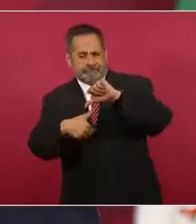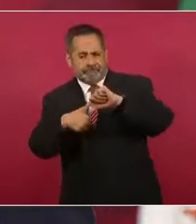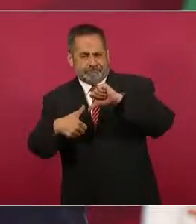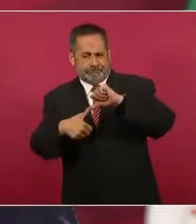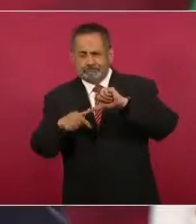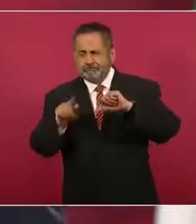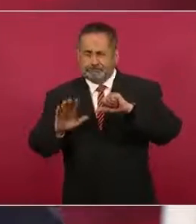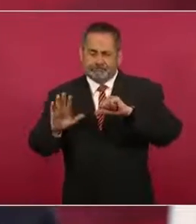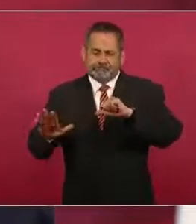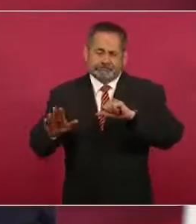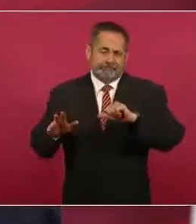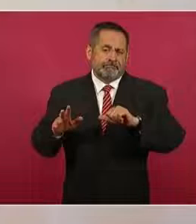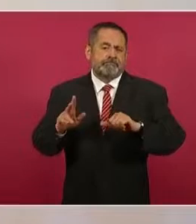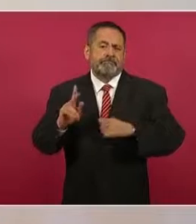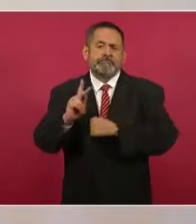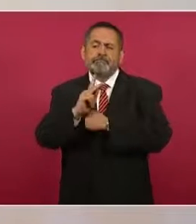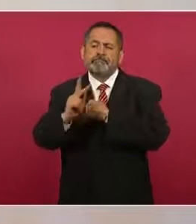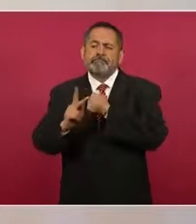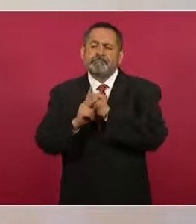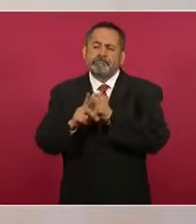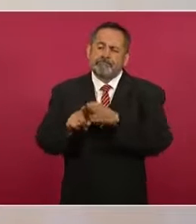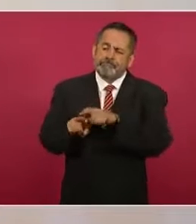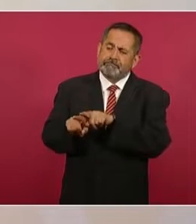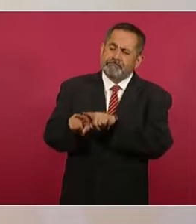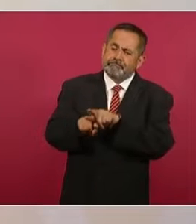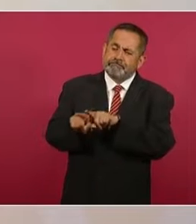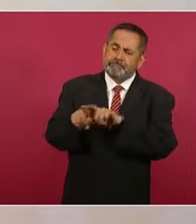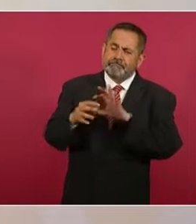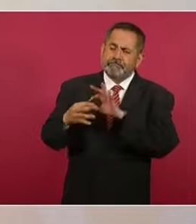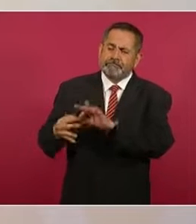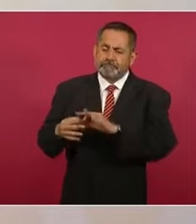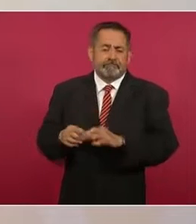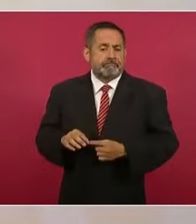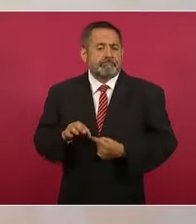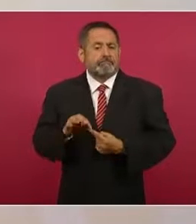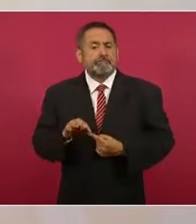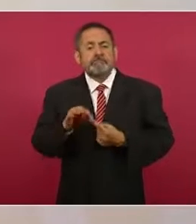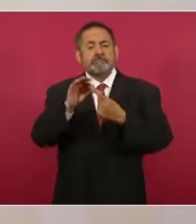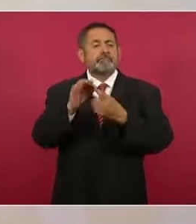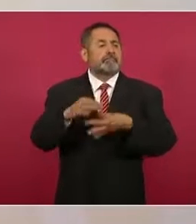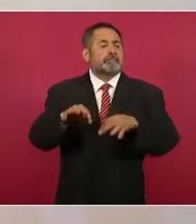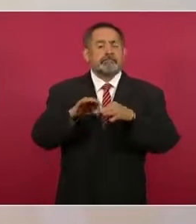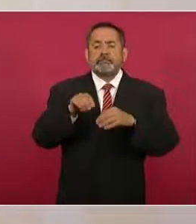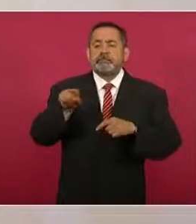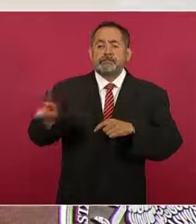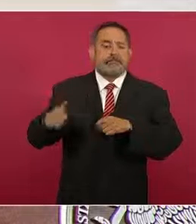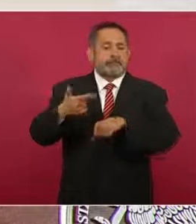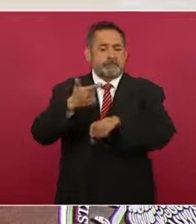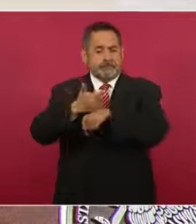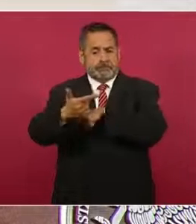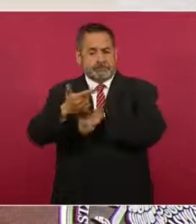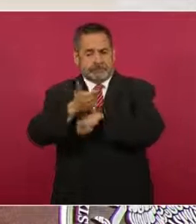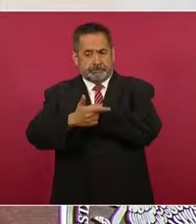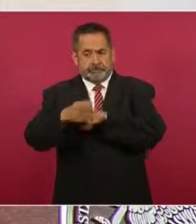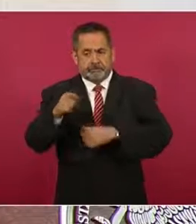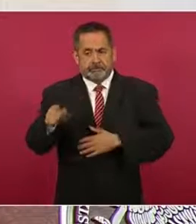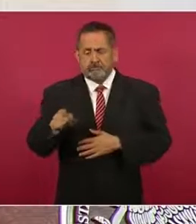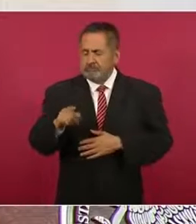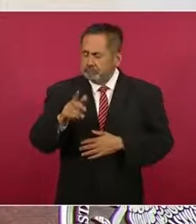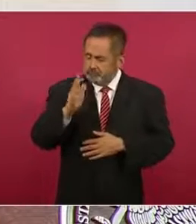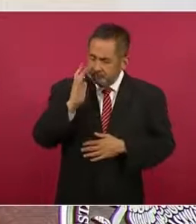hermanos de Centroamérica. Destaco que en el caso de Guatemala se